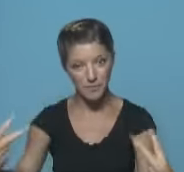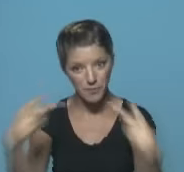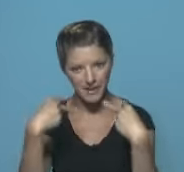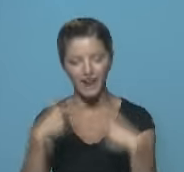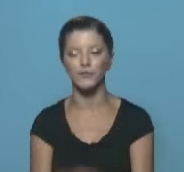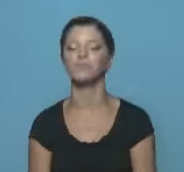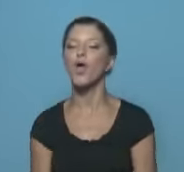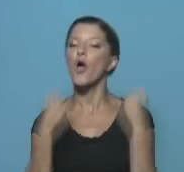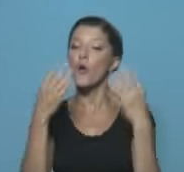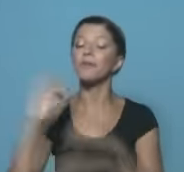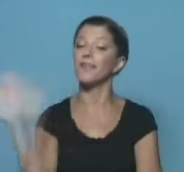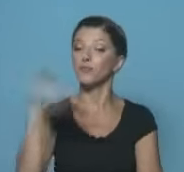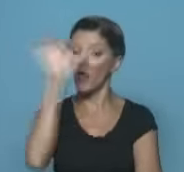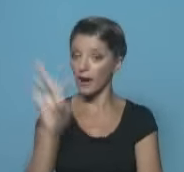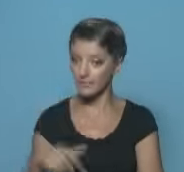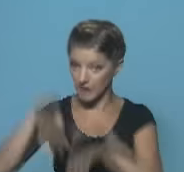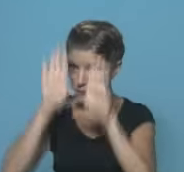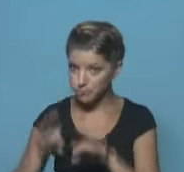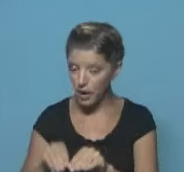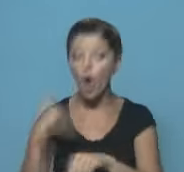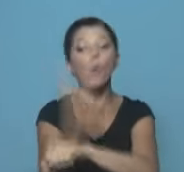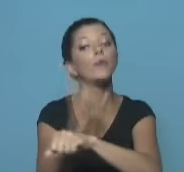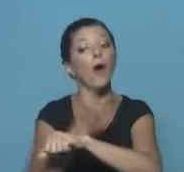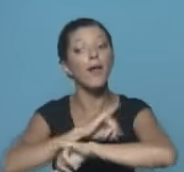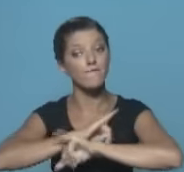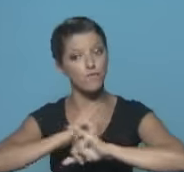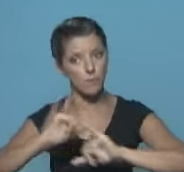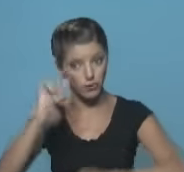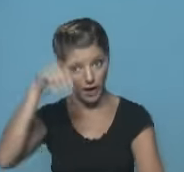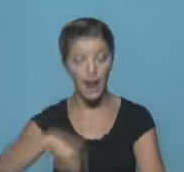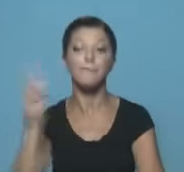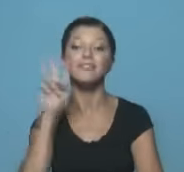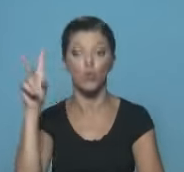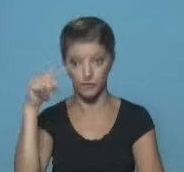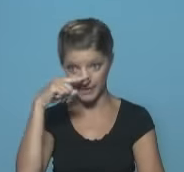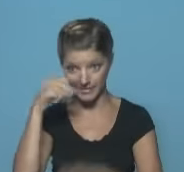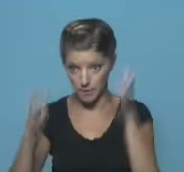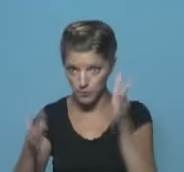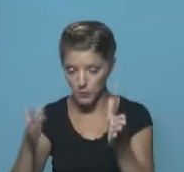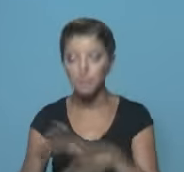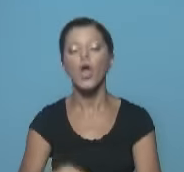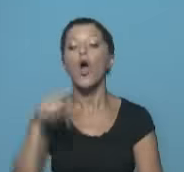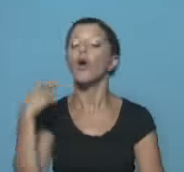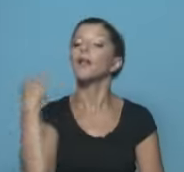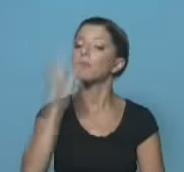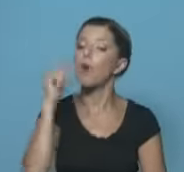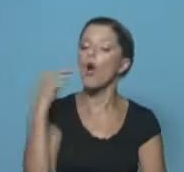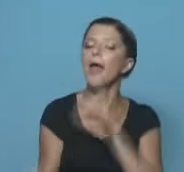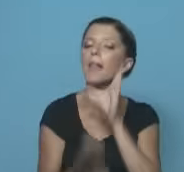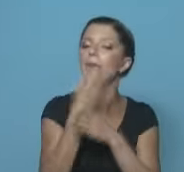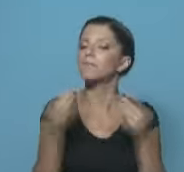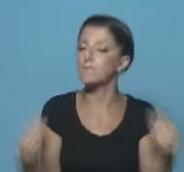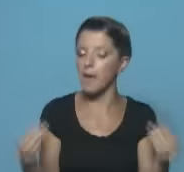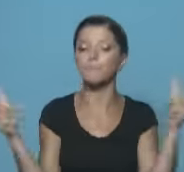¿Cómo están en todo el país, en toda la República Argentina? Una hora de información aquí en Visión 7 y comenzamos hablando de lo que ocurrió esta mañana y fue la